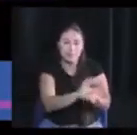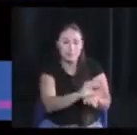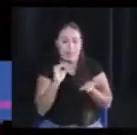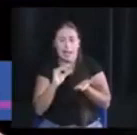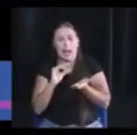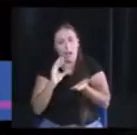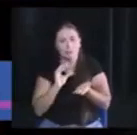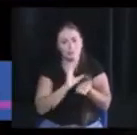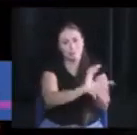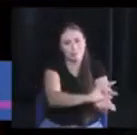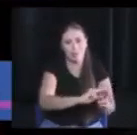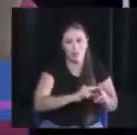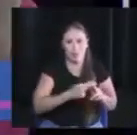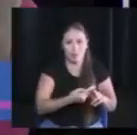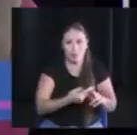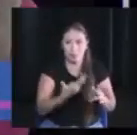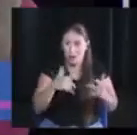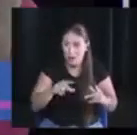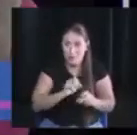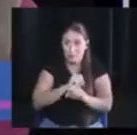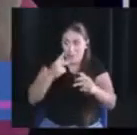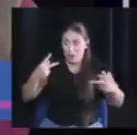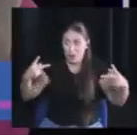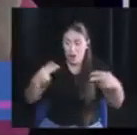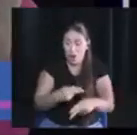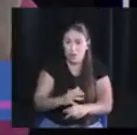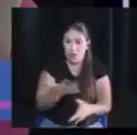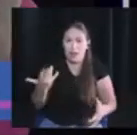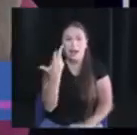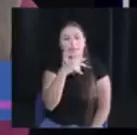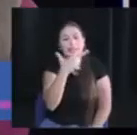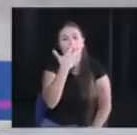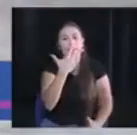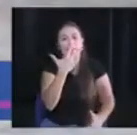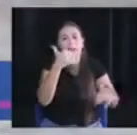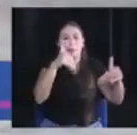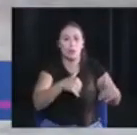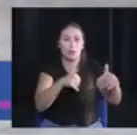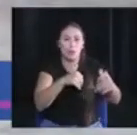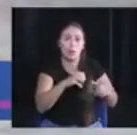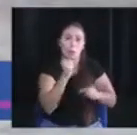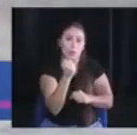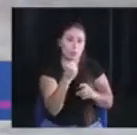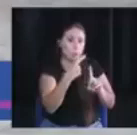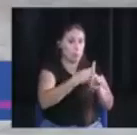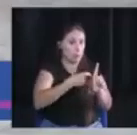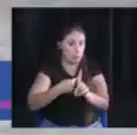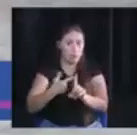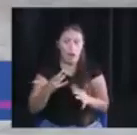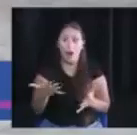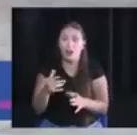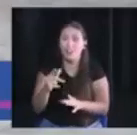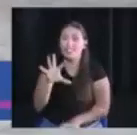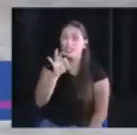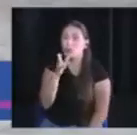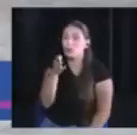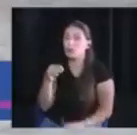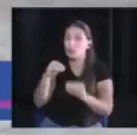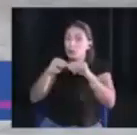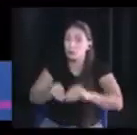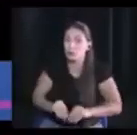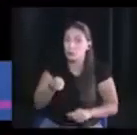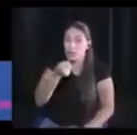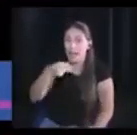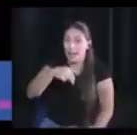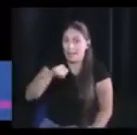dinero. Pero ahora es un recorte mucho más grueso, porque ese eran 3 millones de pesos por mes aquello. Esto es la mitad del presupuesto de la ANI, son millones de